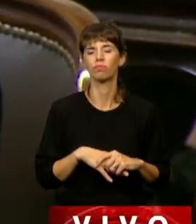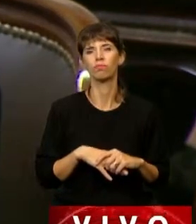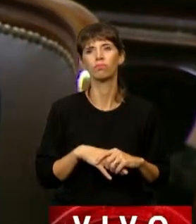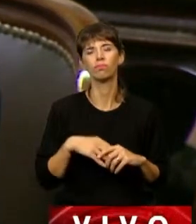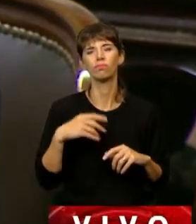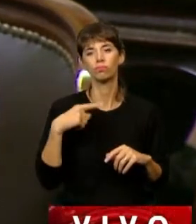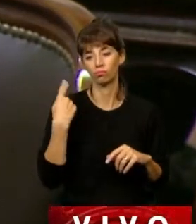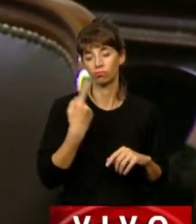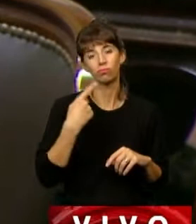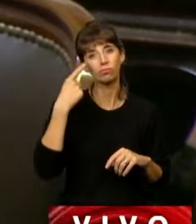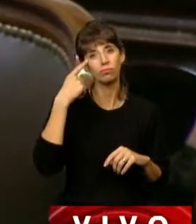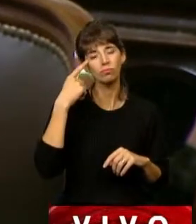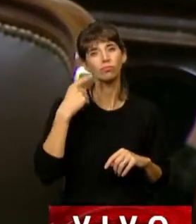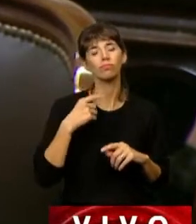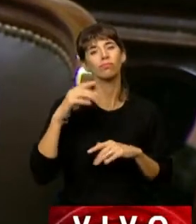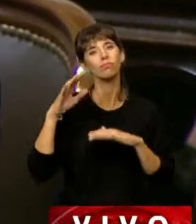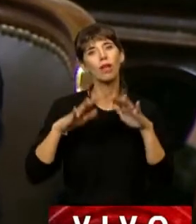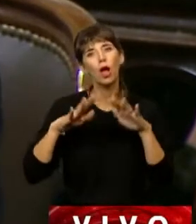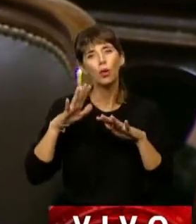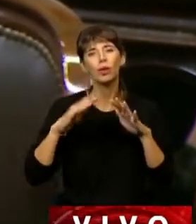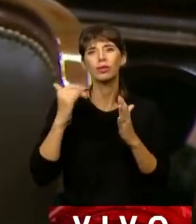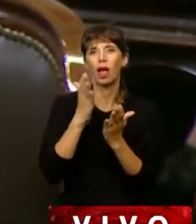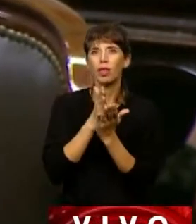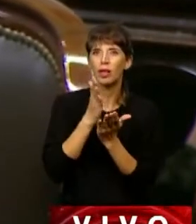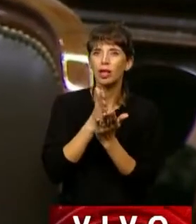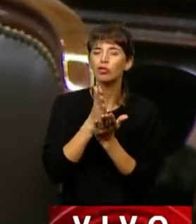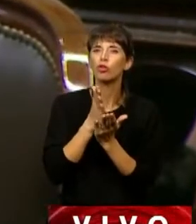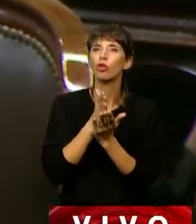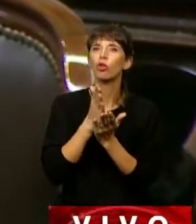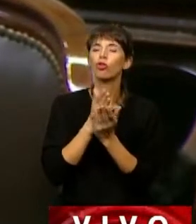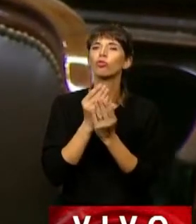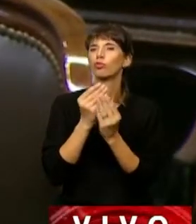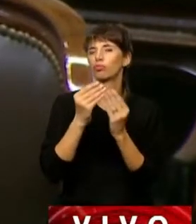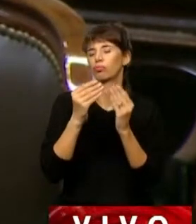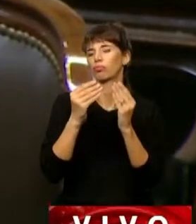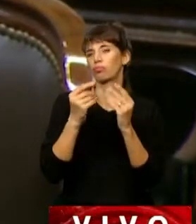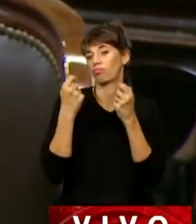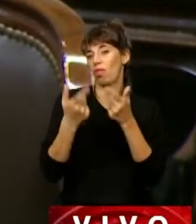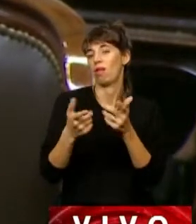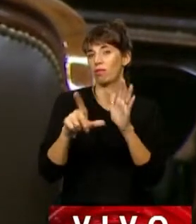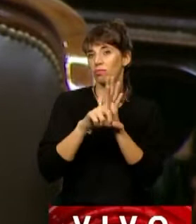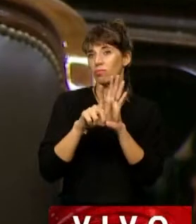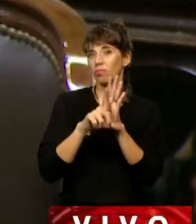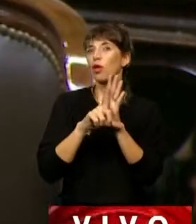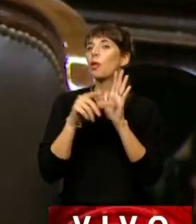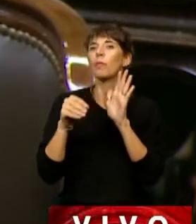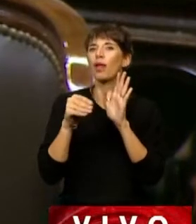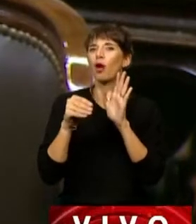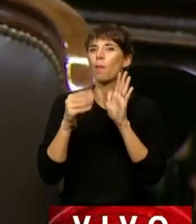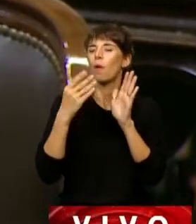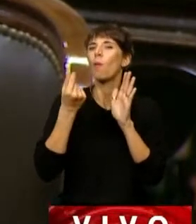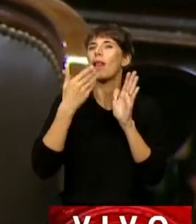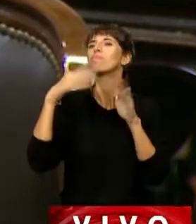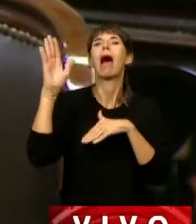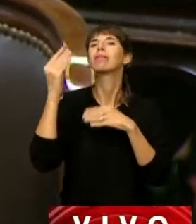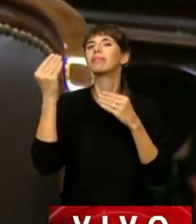creemos que, bueno, a veces hay derechos que están establecidos por nuestras leyes, lógicamente, pero que se transforman en negocios, ¿no?